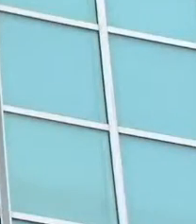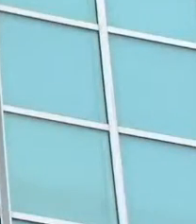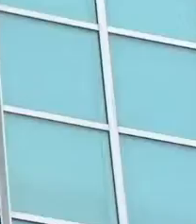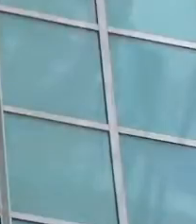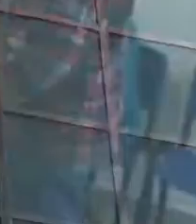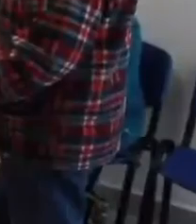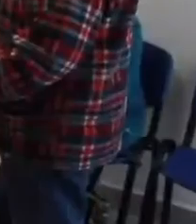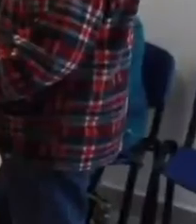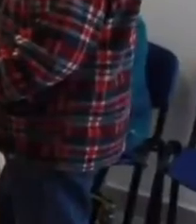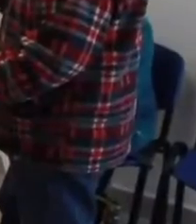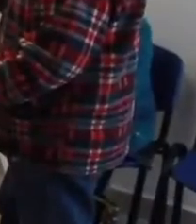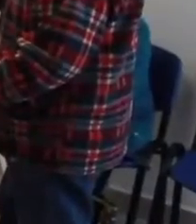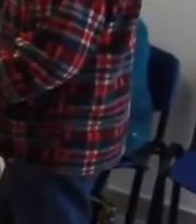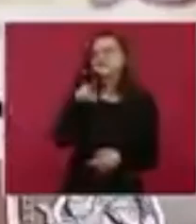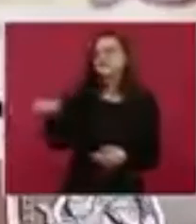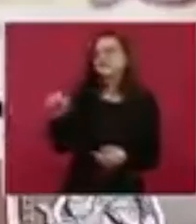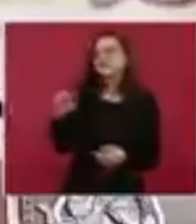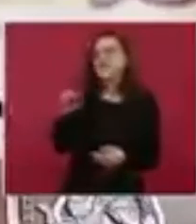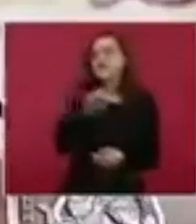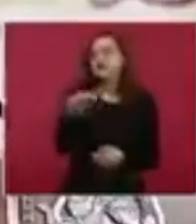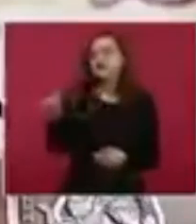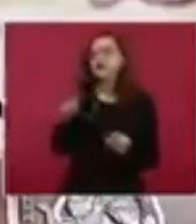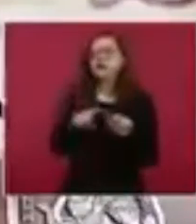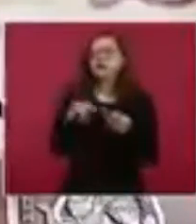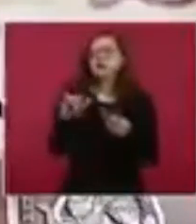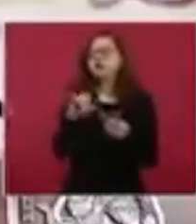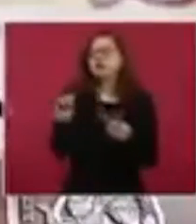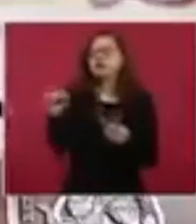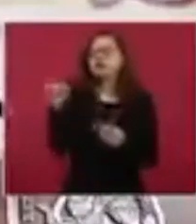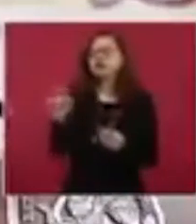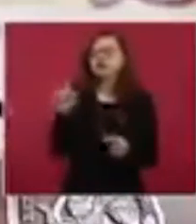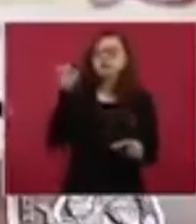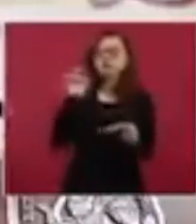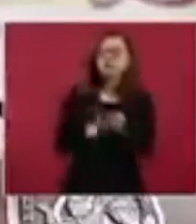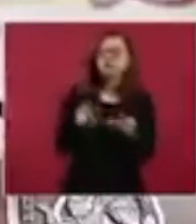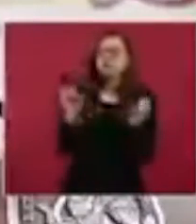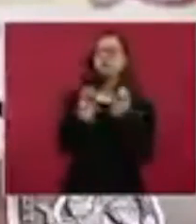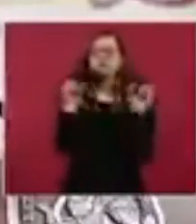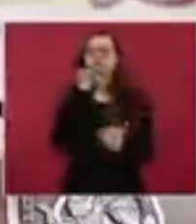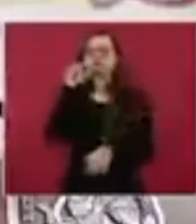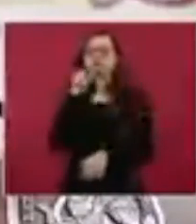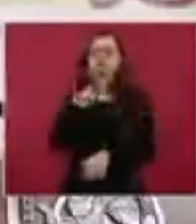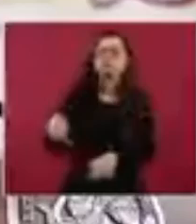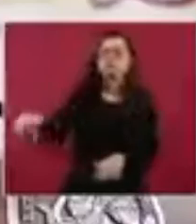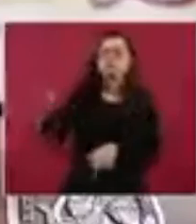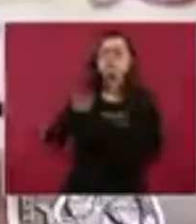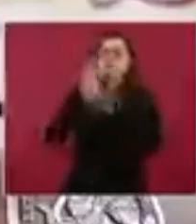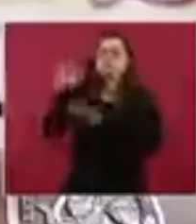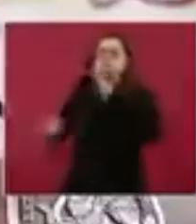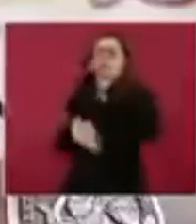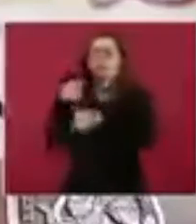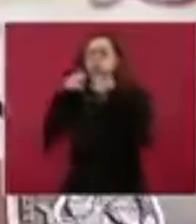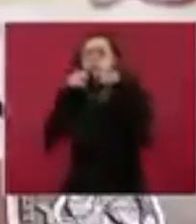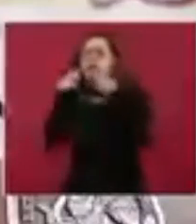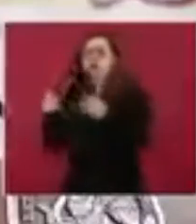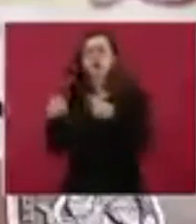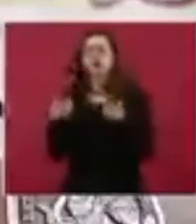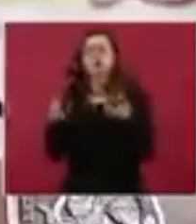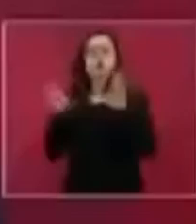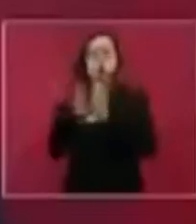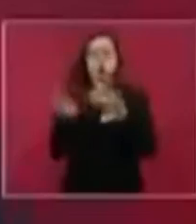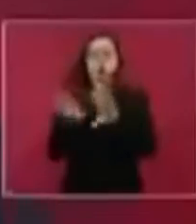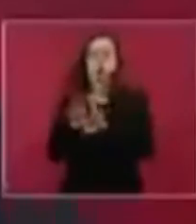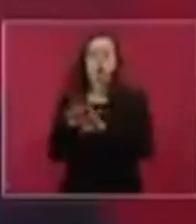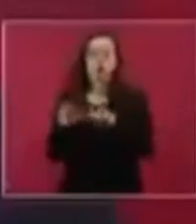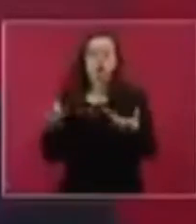de programas IMSS-Bienestar. Y aquí es importante aclararlo, este esquema es para las personas que no cuentan con seguridad social. El